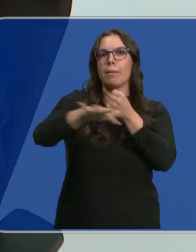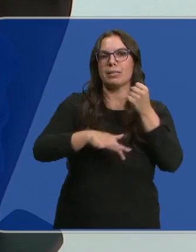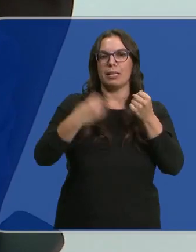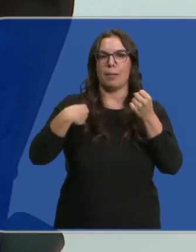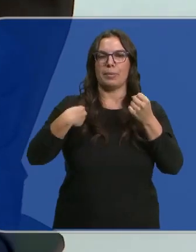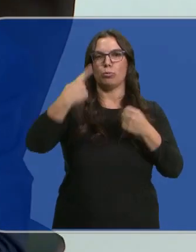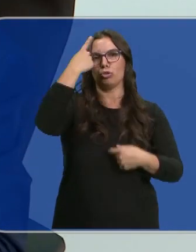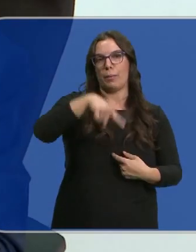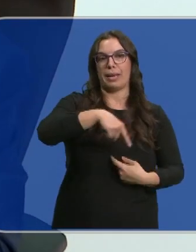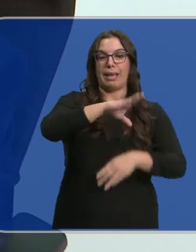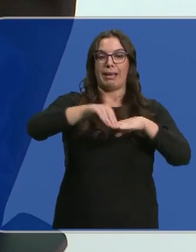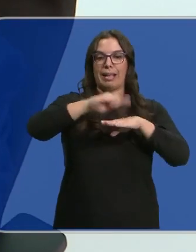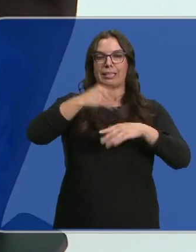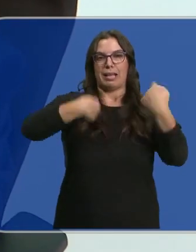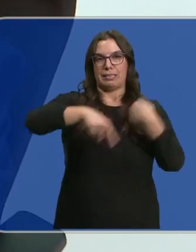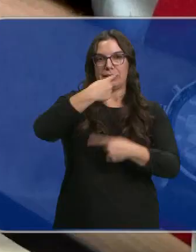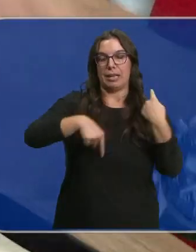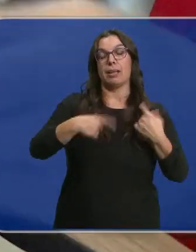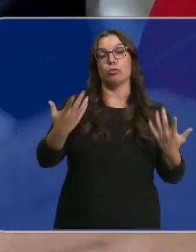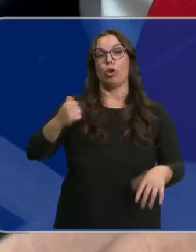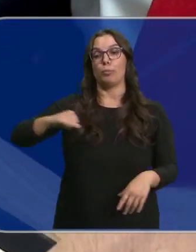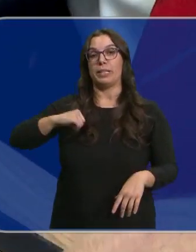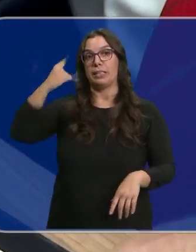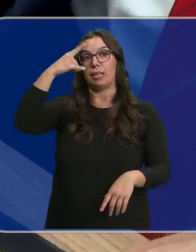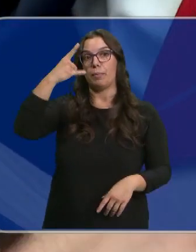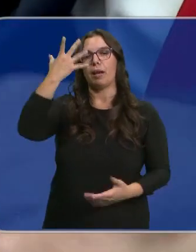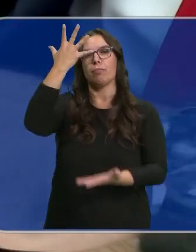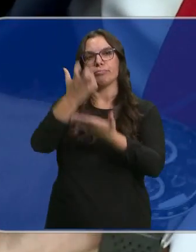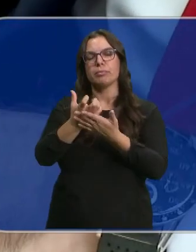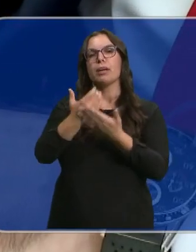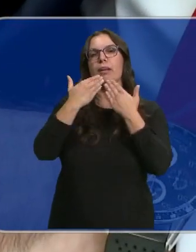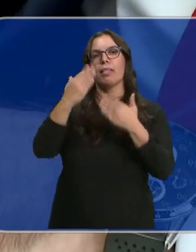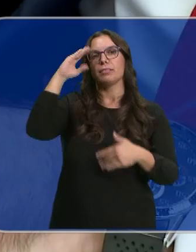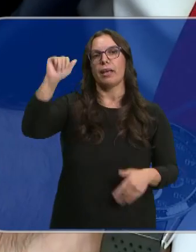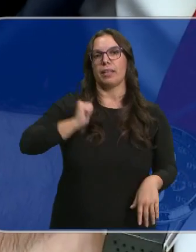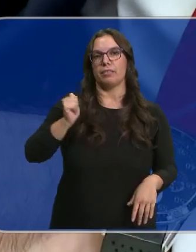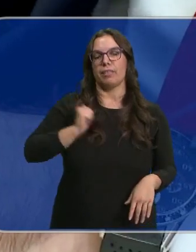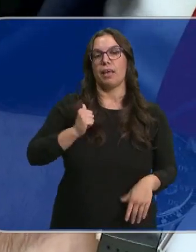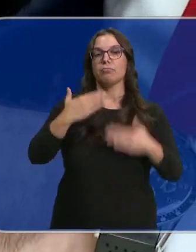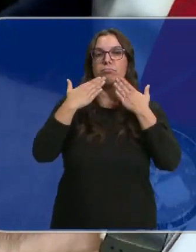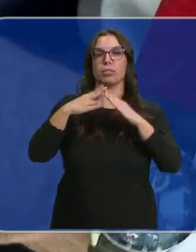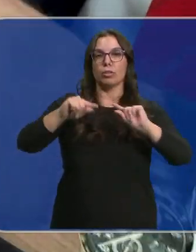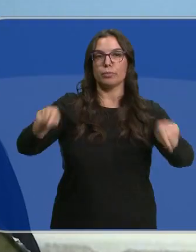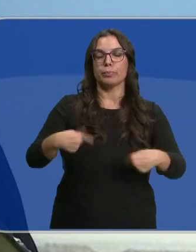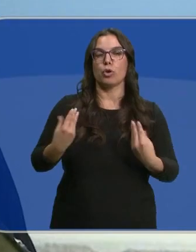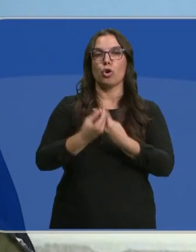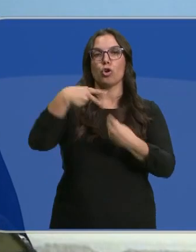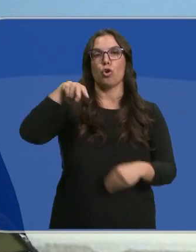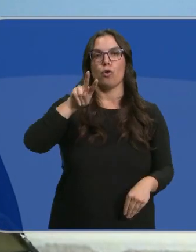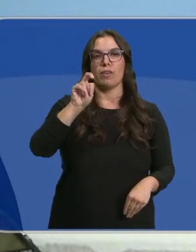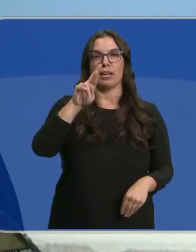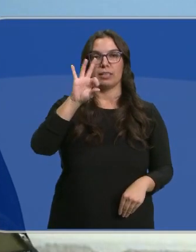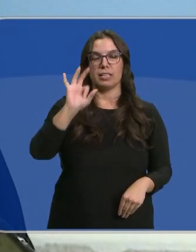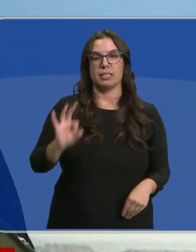salto exponencial con la aplicación en el Hospital de Salamanca de inteligencia artificial gracias a este convenio con Novartis.